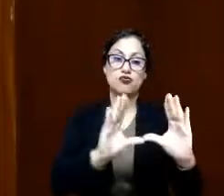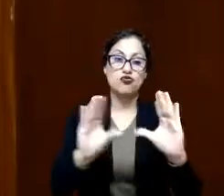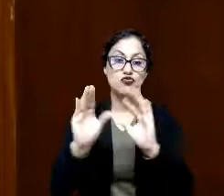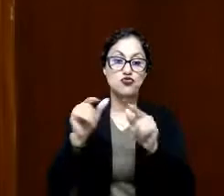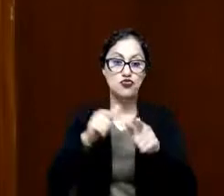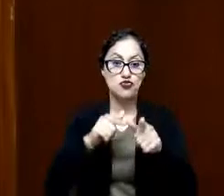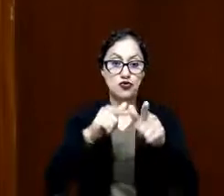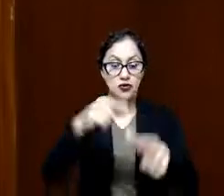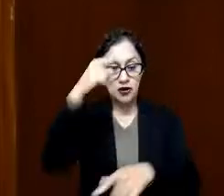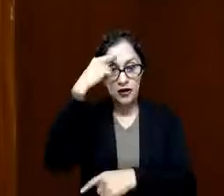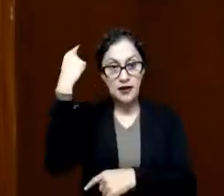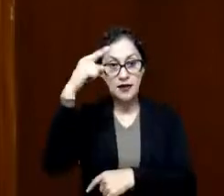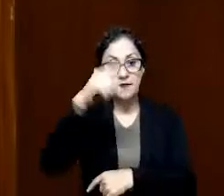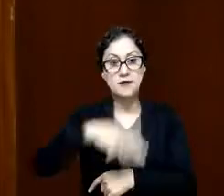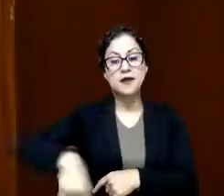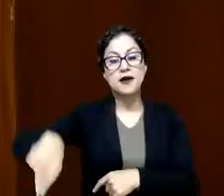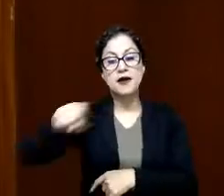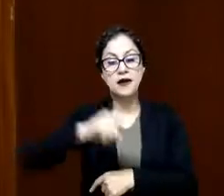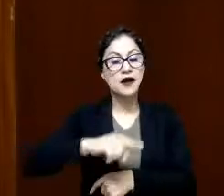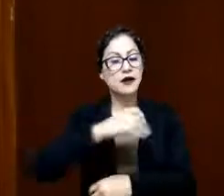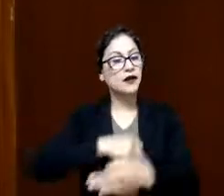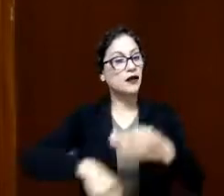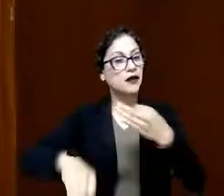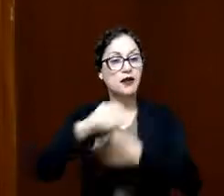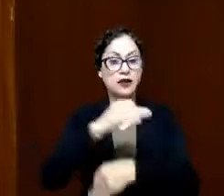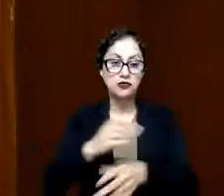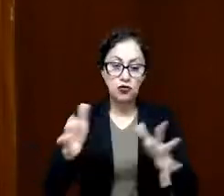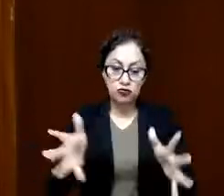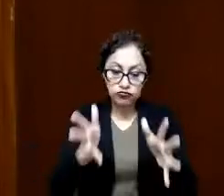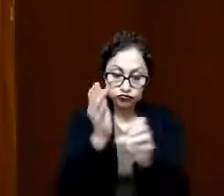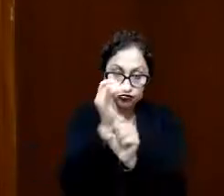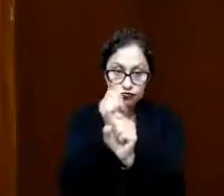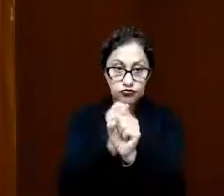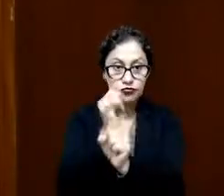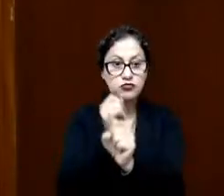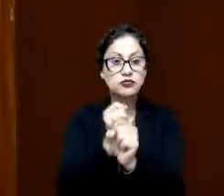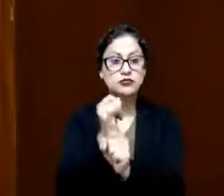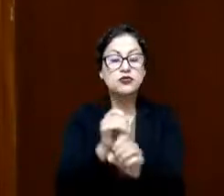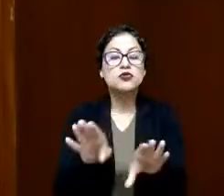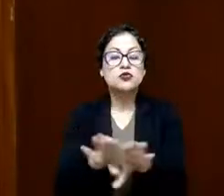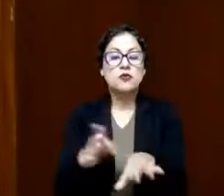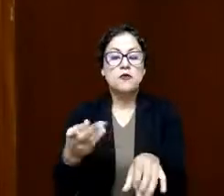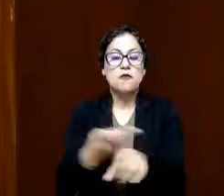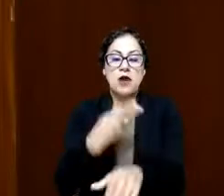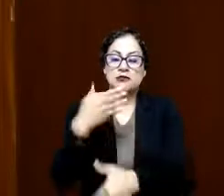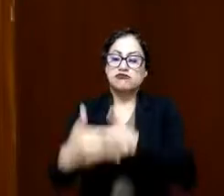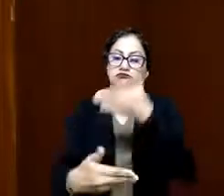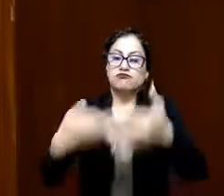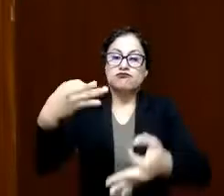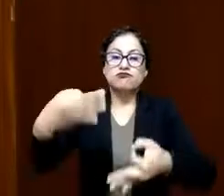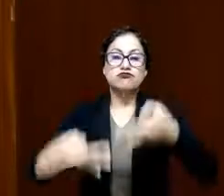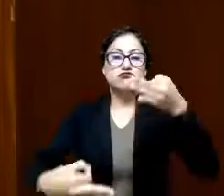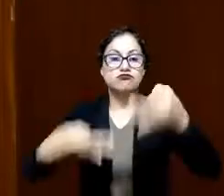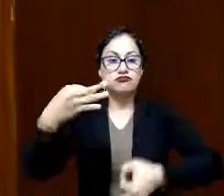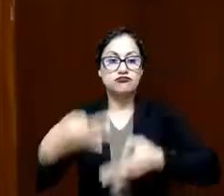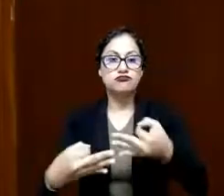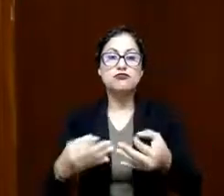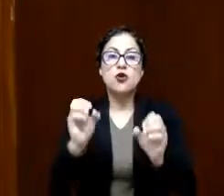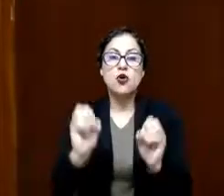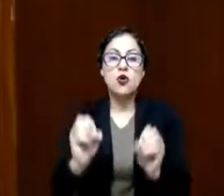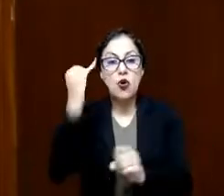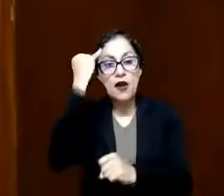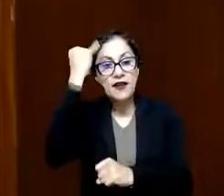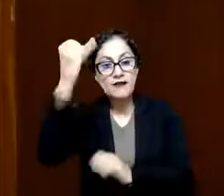continua dirigidos a erradicar las investigaciones y los procedimientos judiciales, los estereotipos relacionados con la